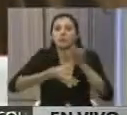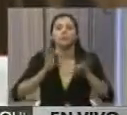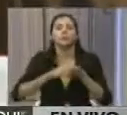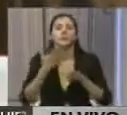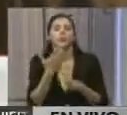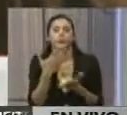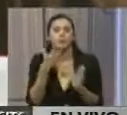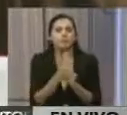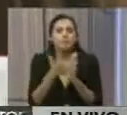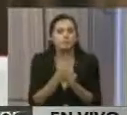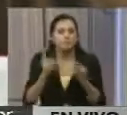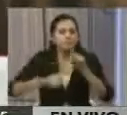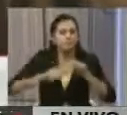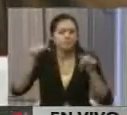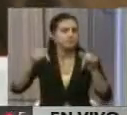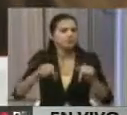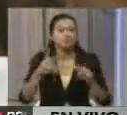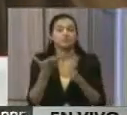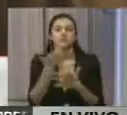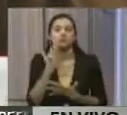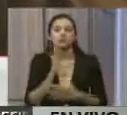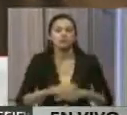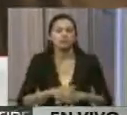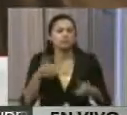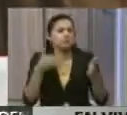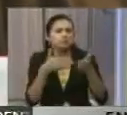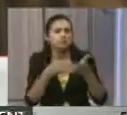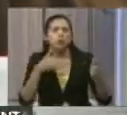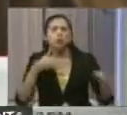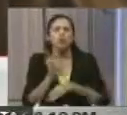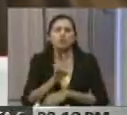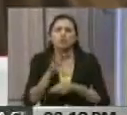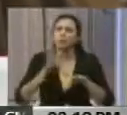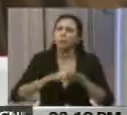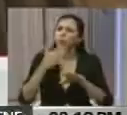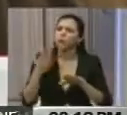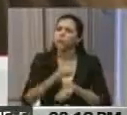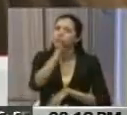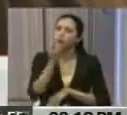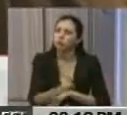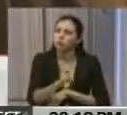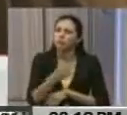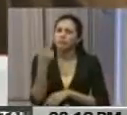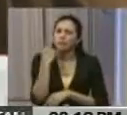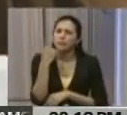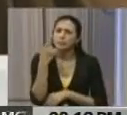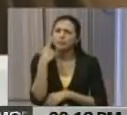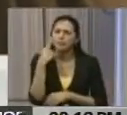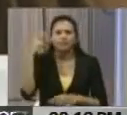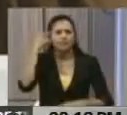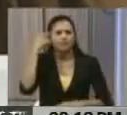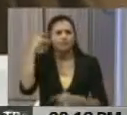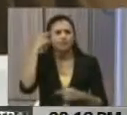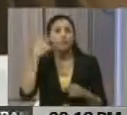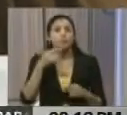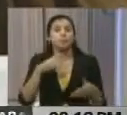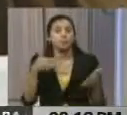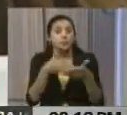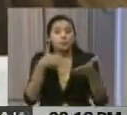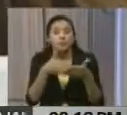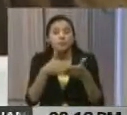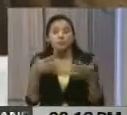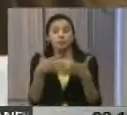está pasando las cosas que pasan, por qué la agresión contra Venezuela, por qué este empecinamiento tan brutal para promover una